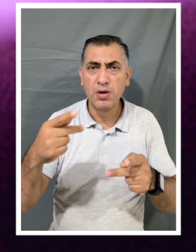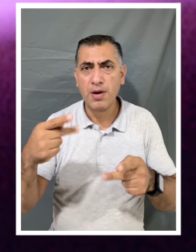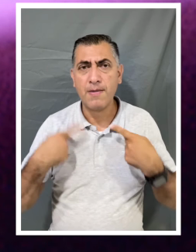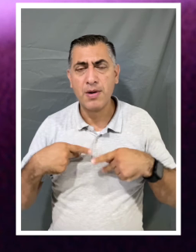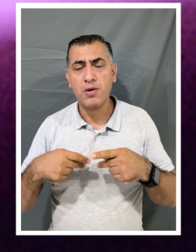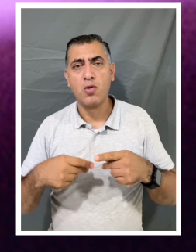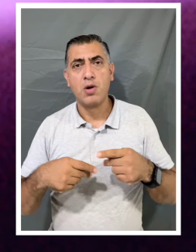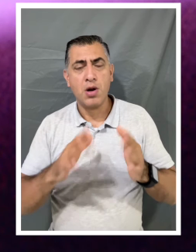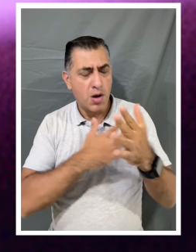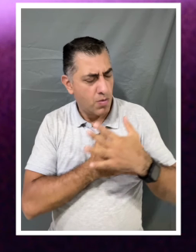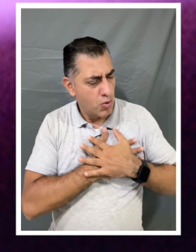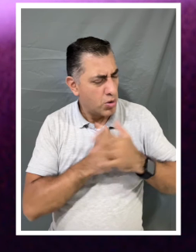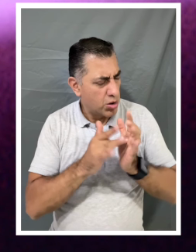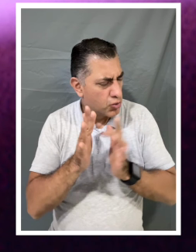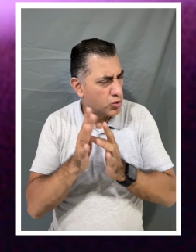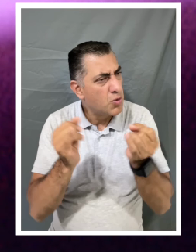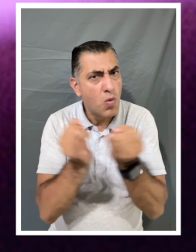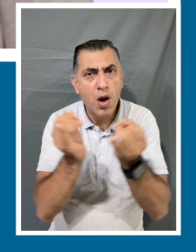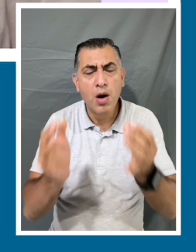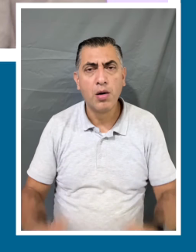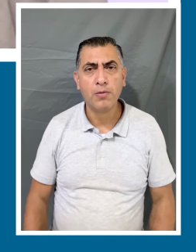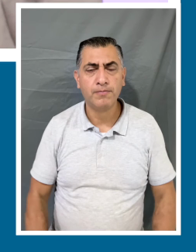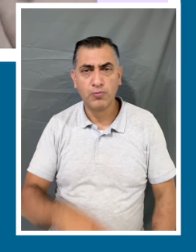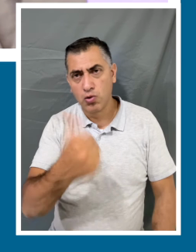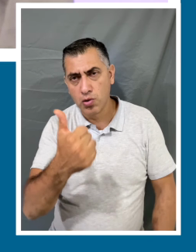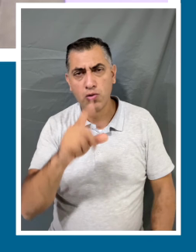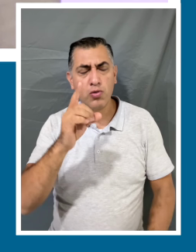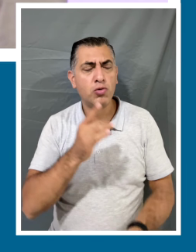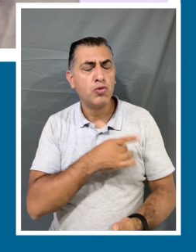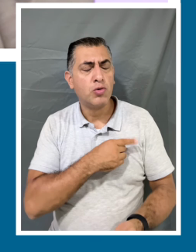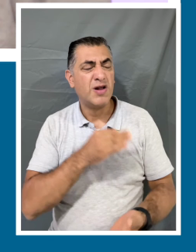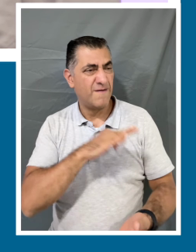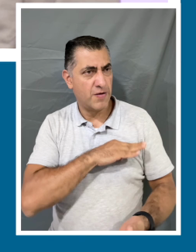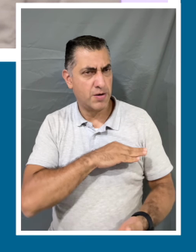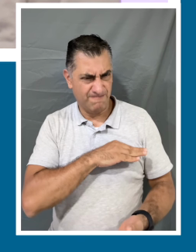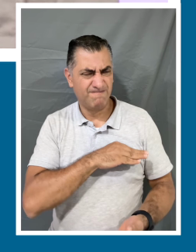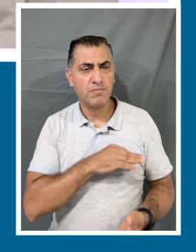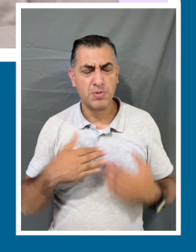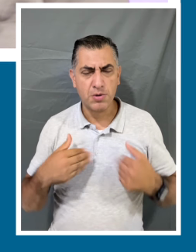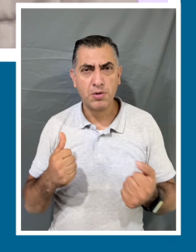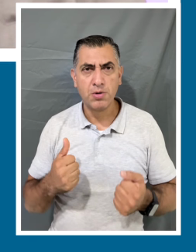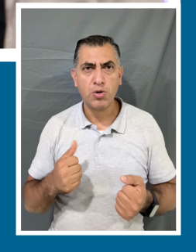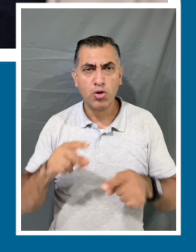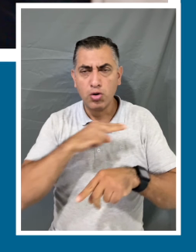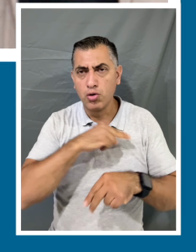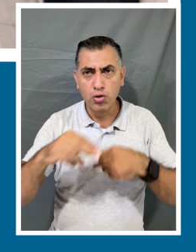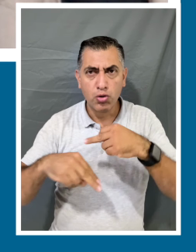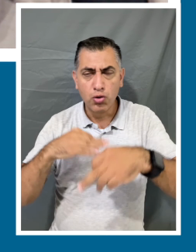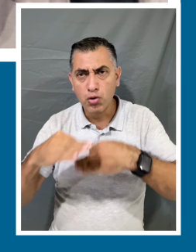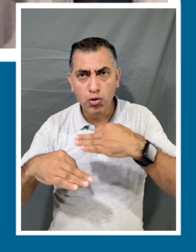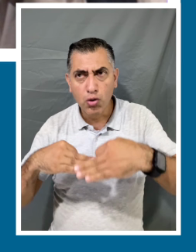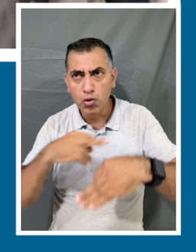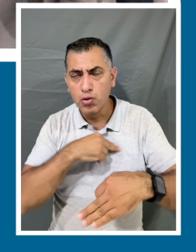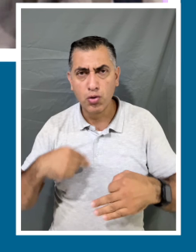tanto que dio su vida por él otra cosa una sola fe estamos de acuerden lo más importante que